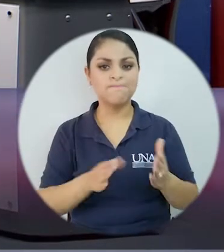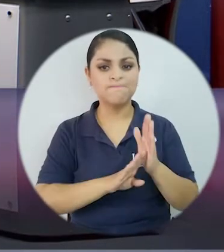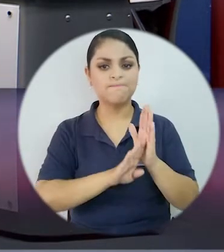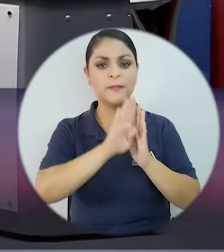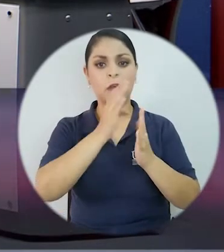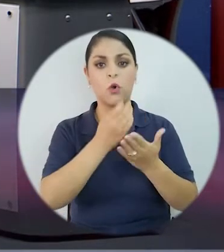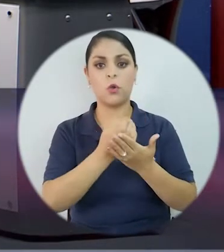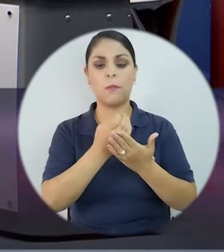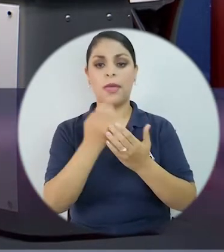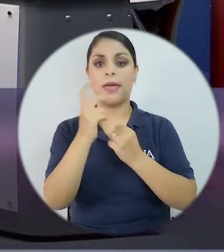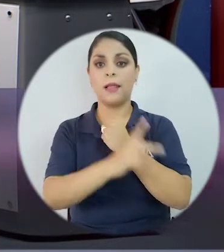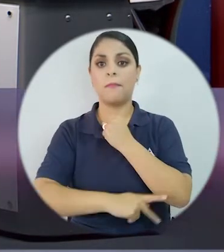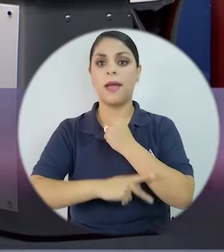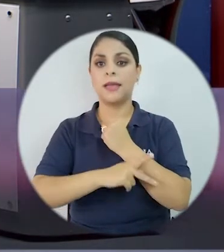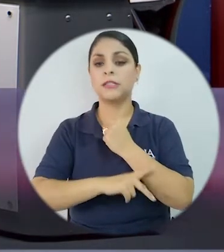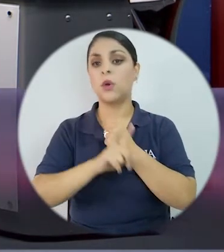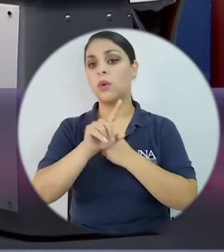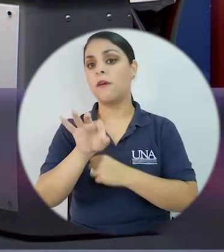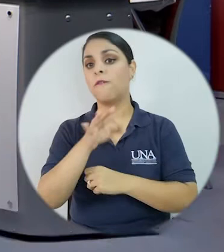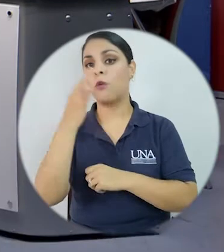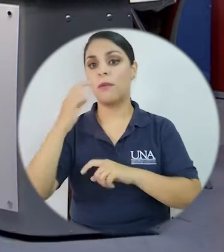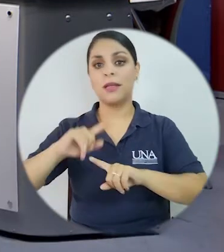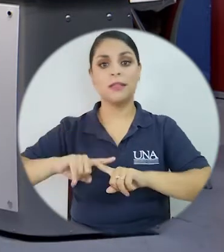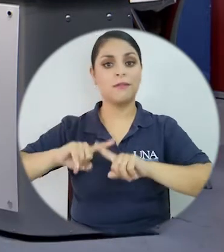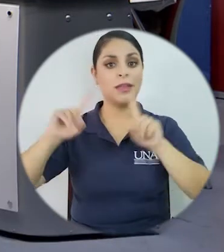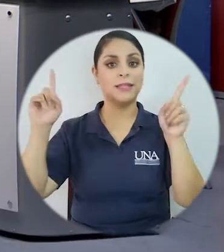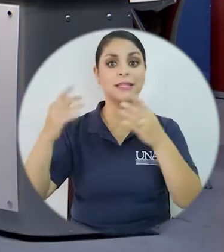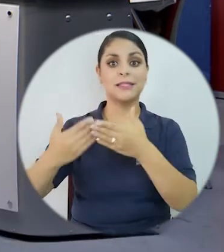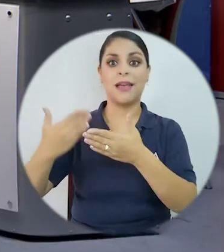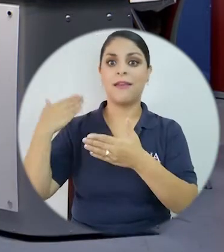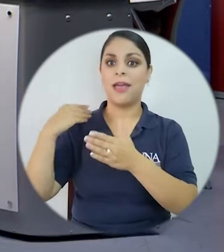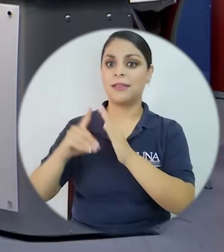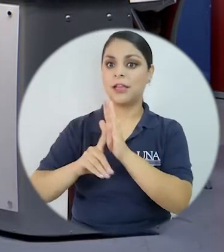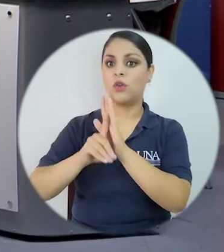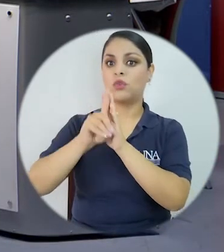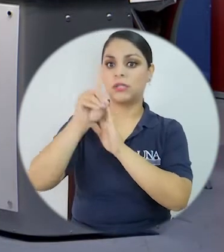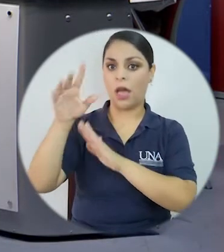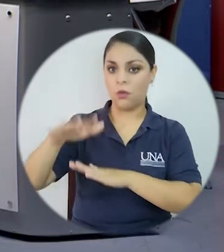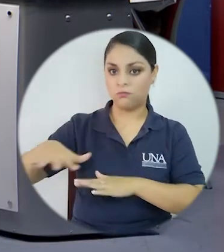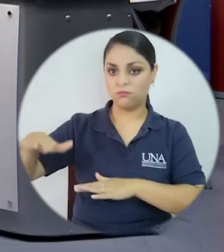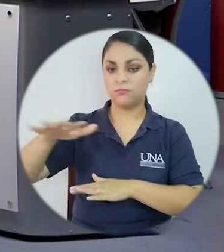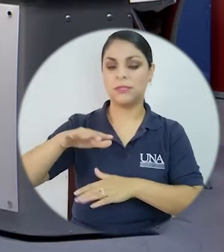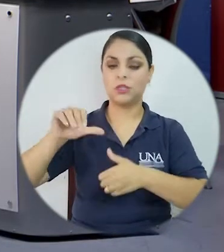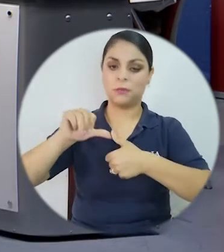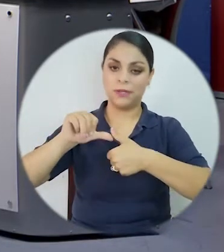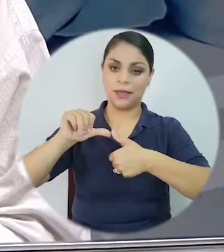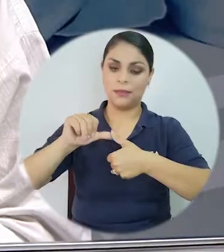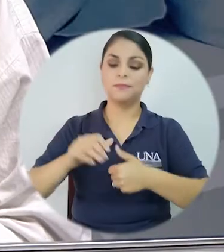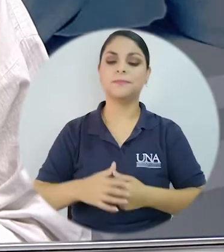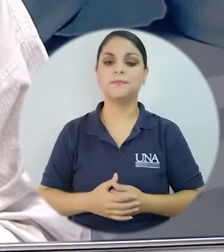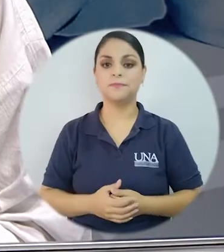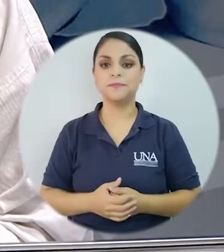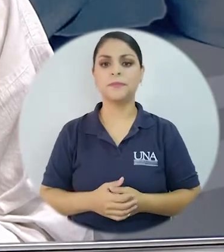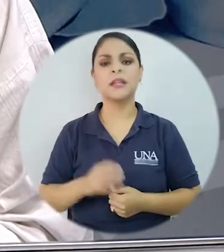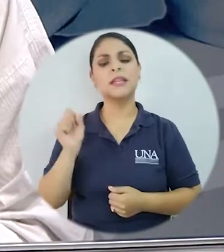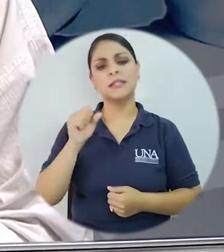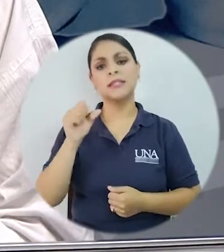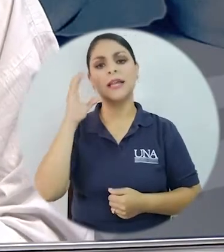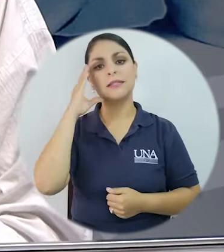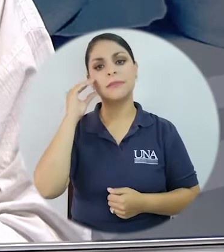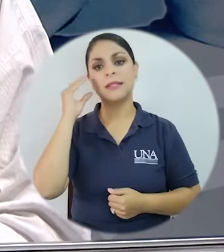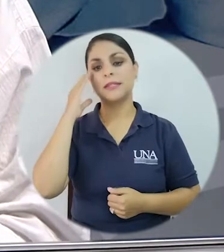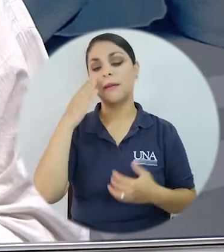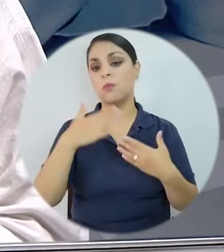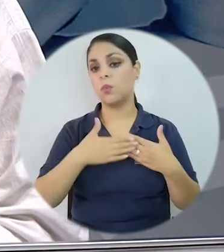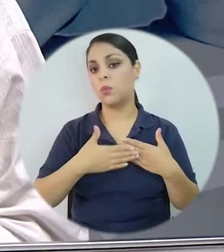cimentar la economía del país en una estructura distinta a la que se venía desarrollando en la región centroamericana. Sí, la experiencia